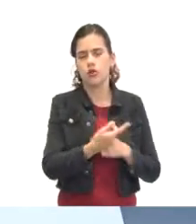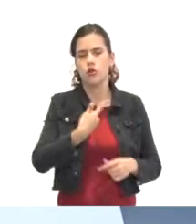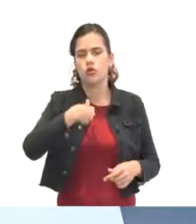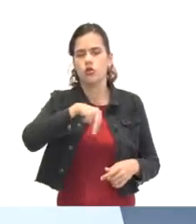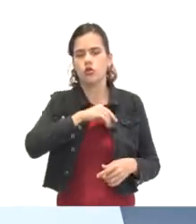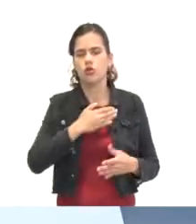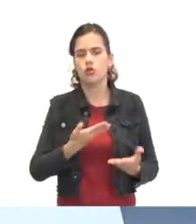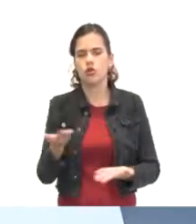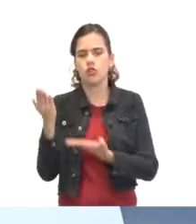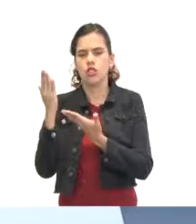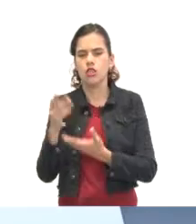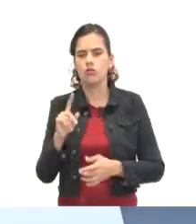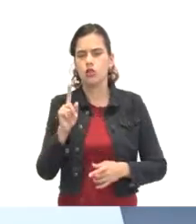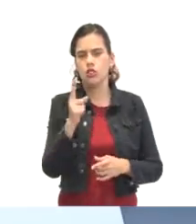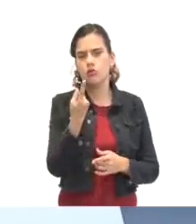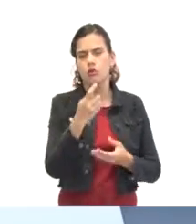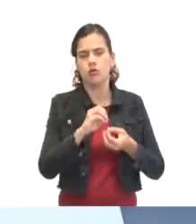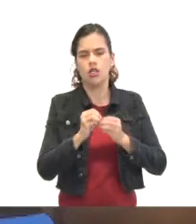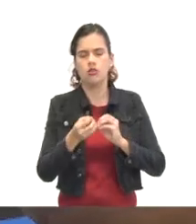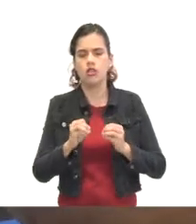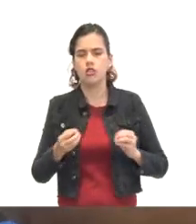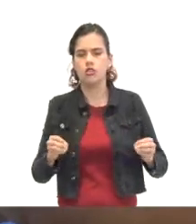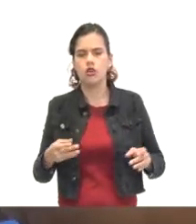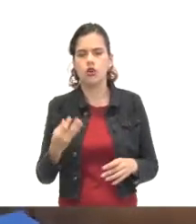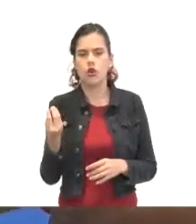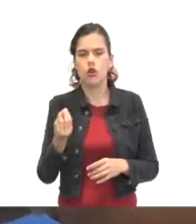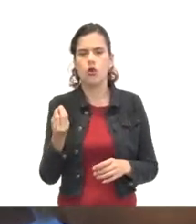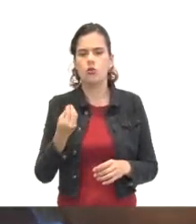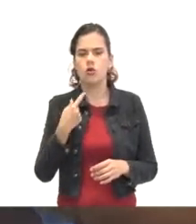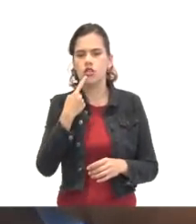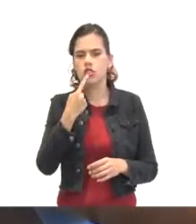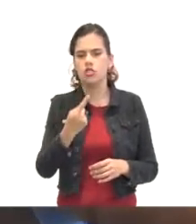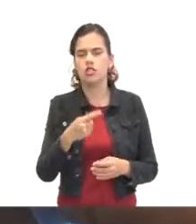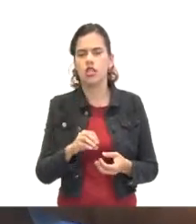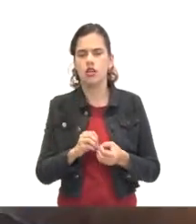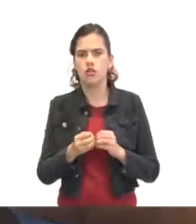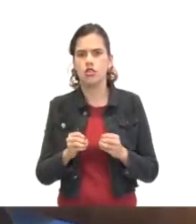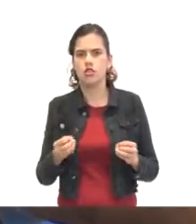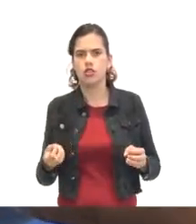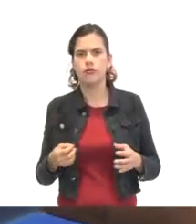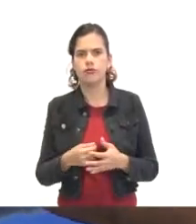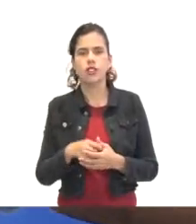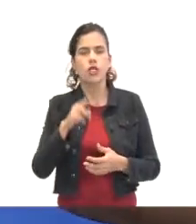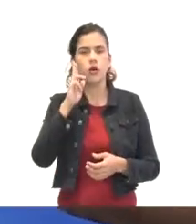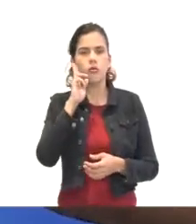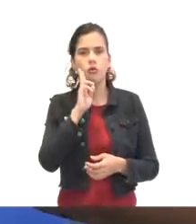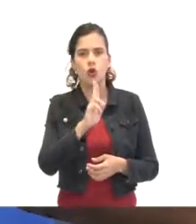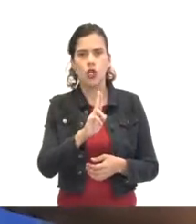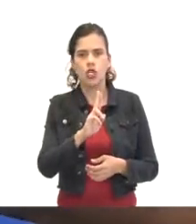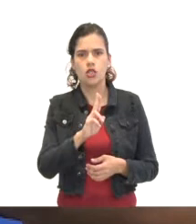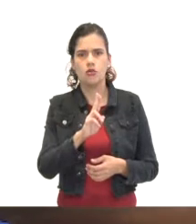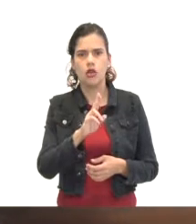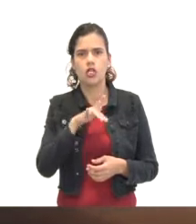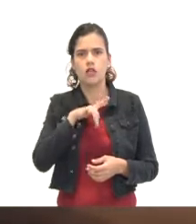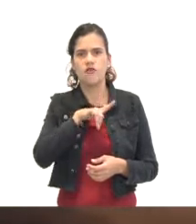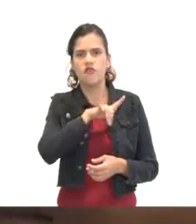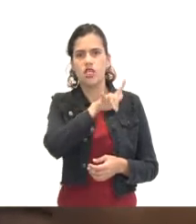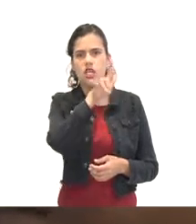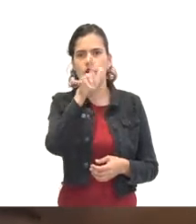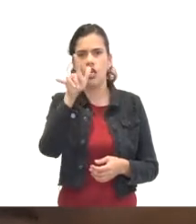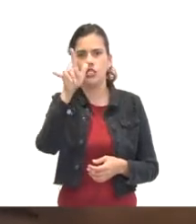acá tenemos nuestra primera oración. ¿Cómo dice la oración, Heiler? Bolívar está